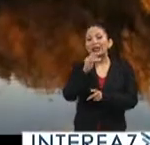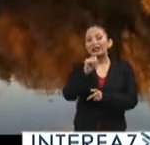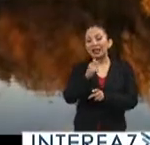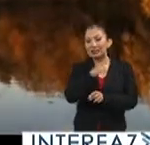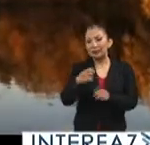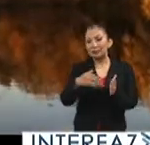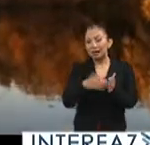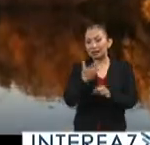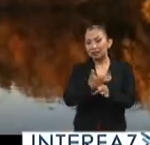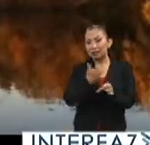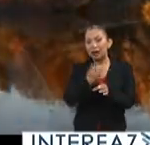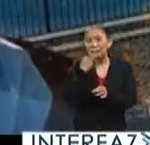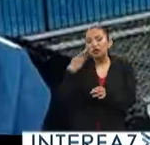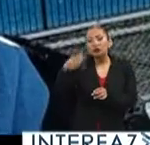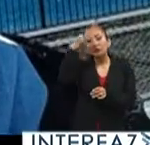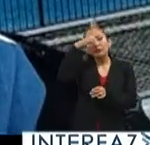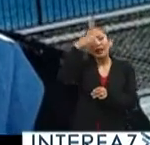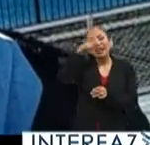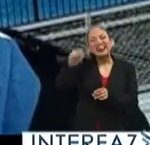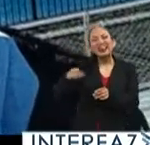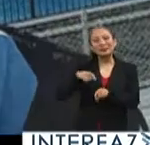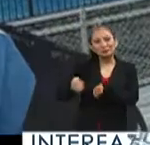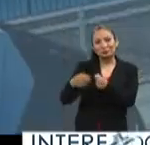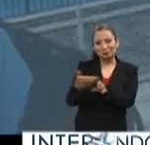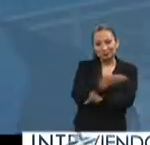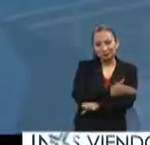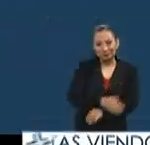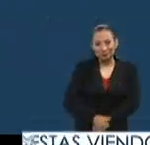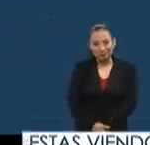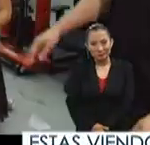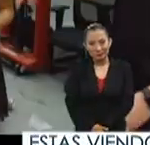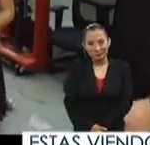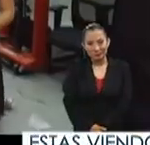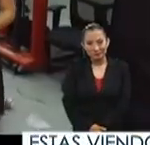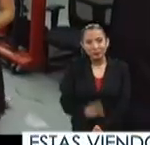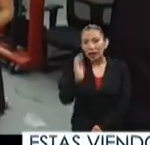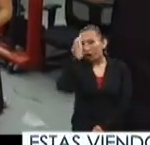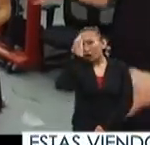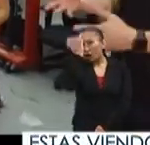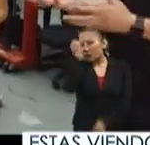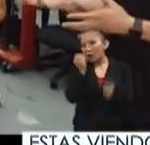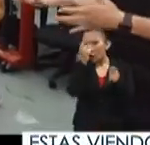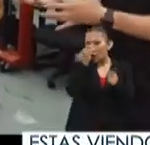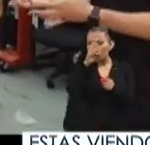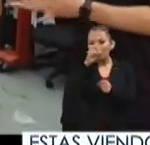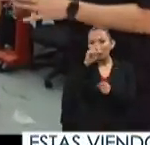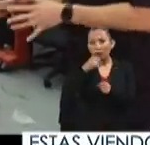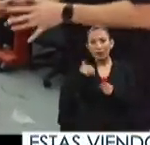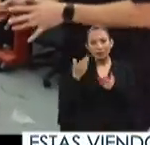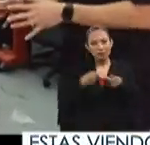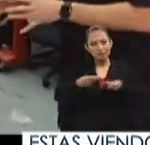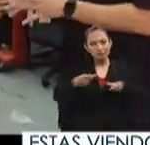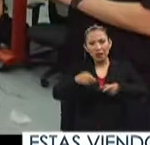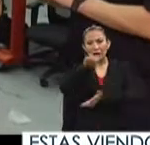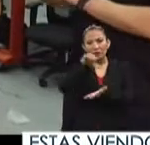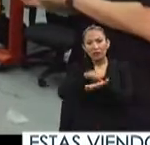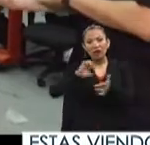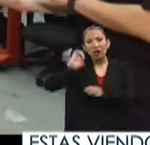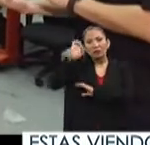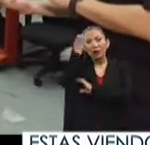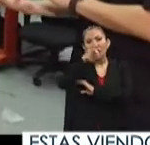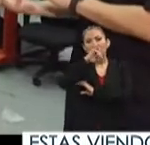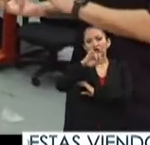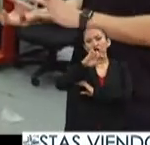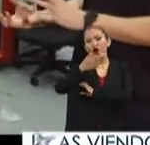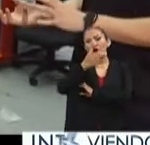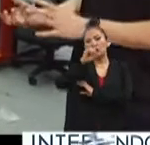Estados Unidos, hablará de su experiencia como becario. Conoce algunos de los robots que se desarrollan en el Centro Espacial